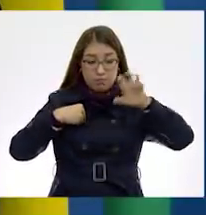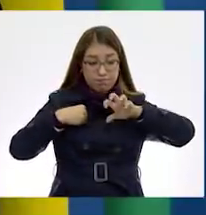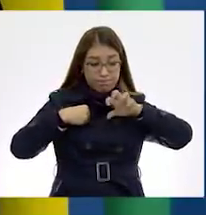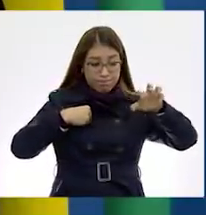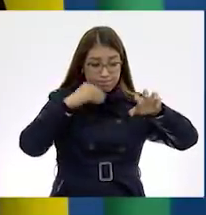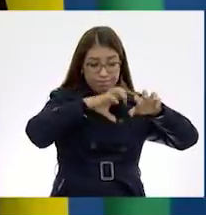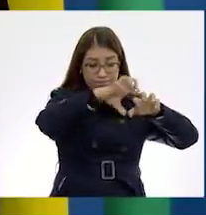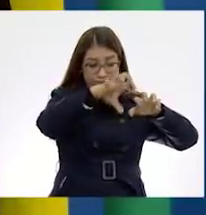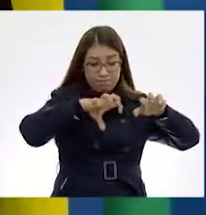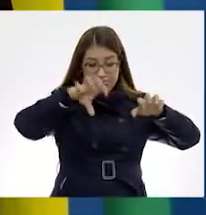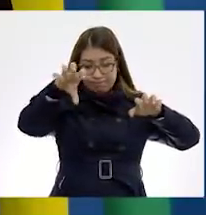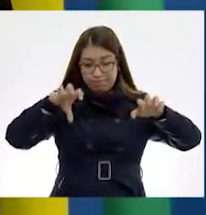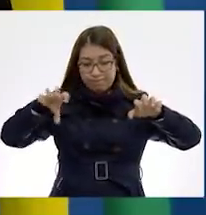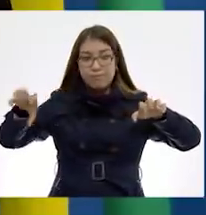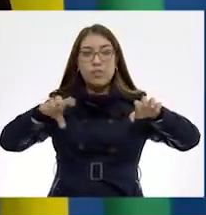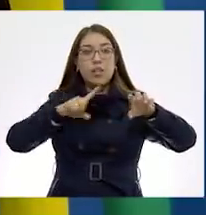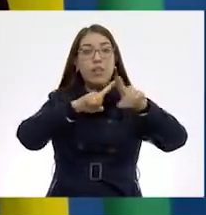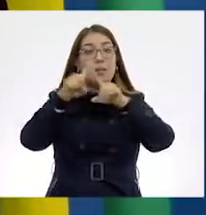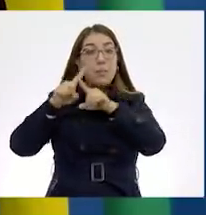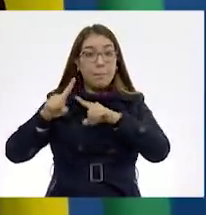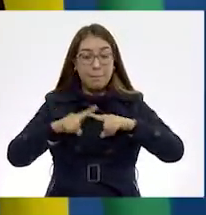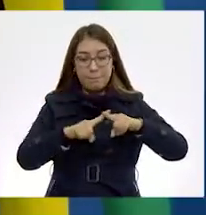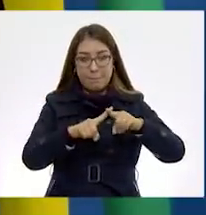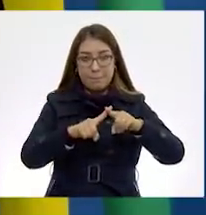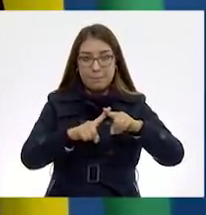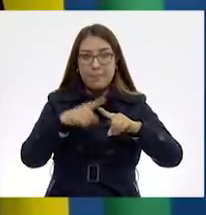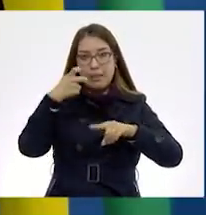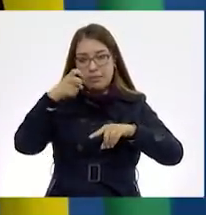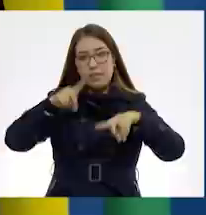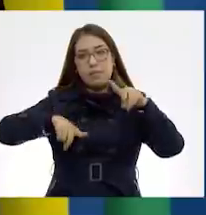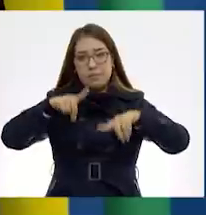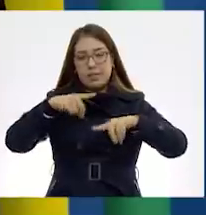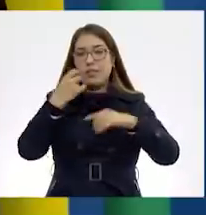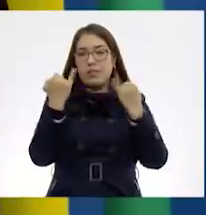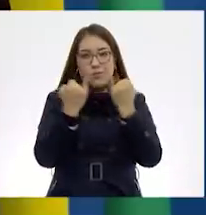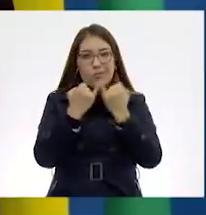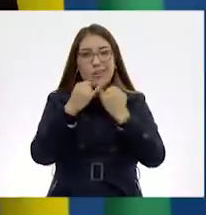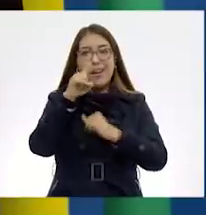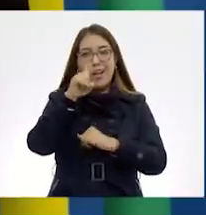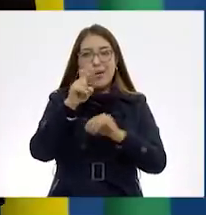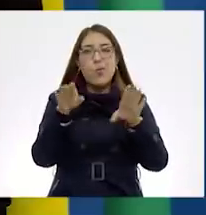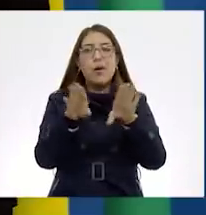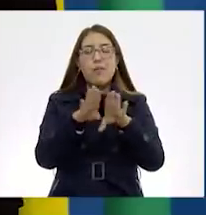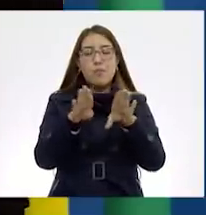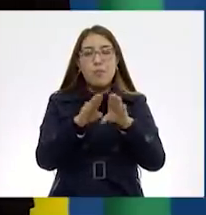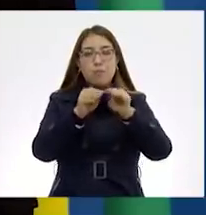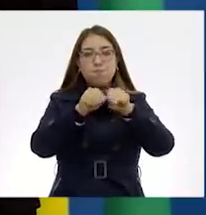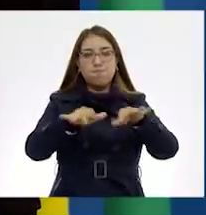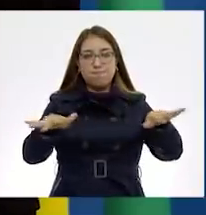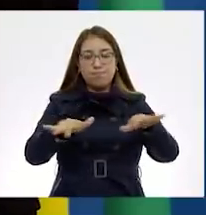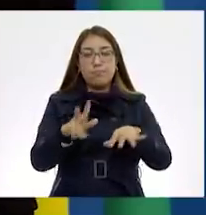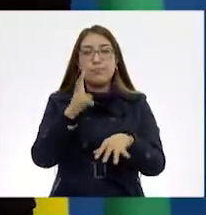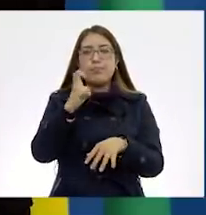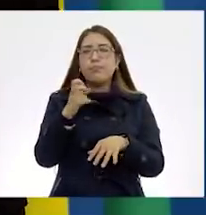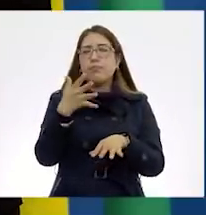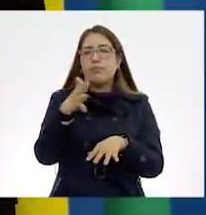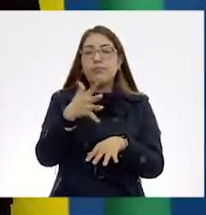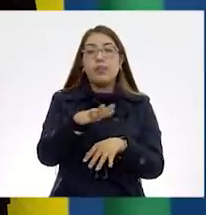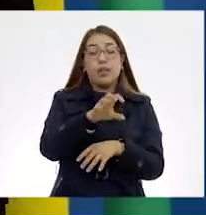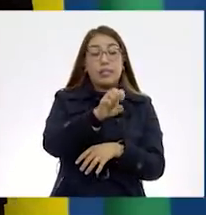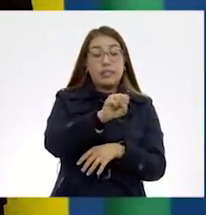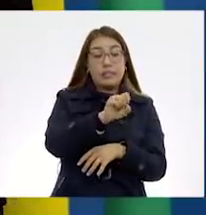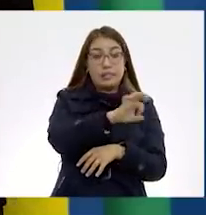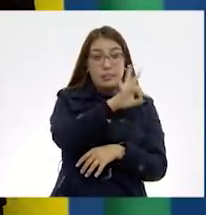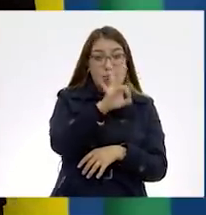y ello también influye en la disponibilidad del agua. En cifras generales, el 60% del agua